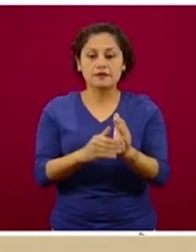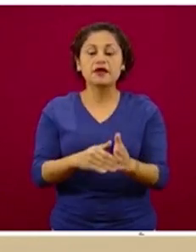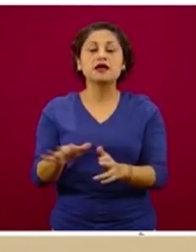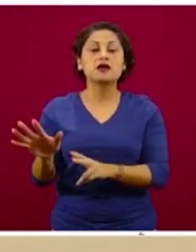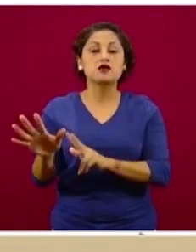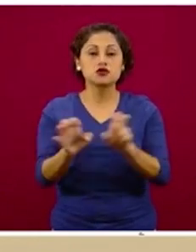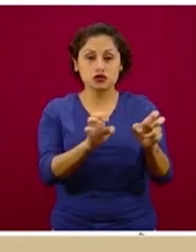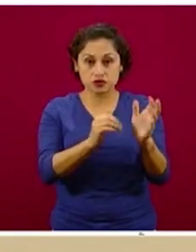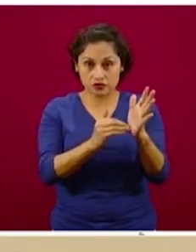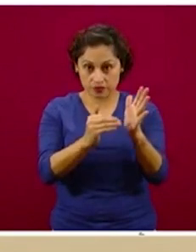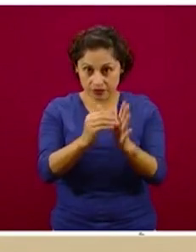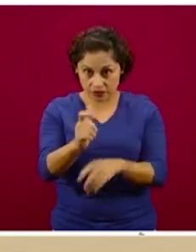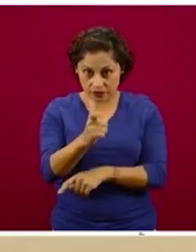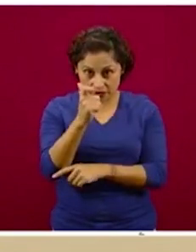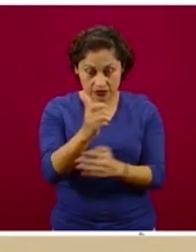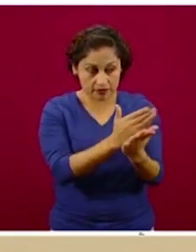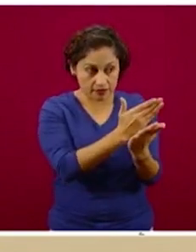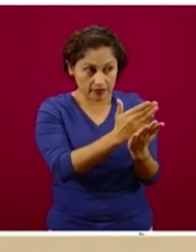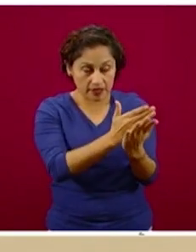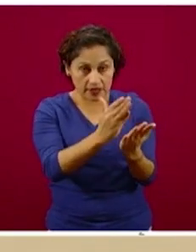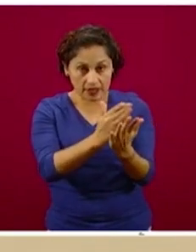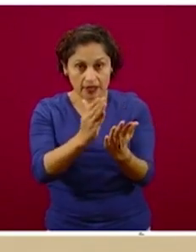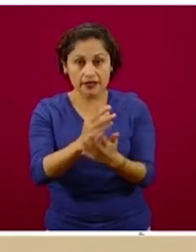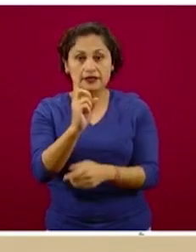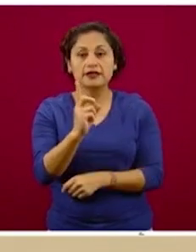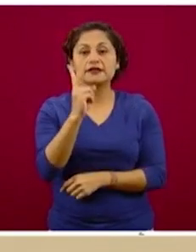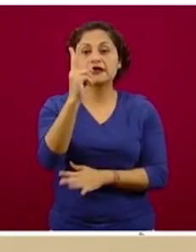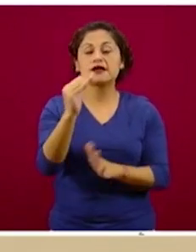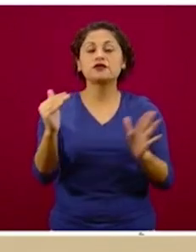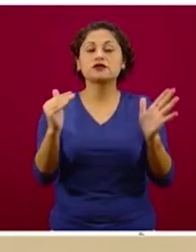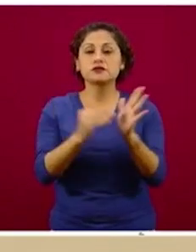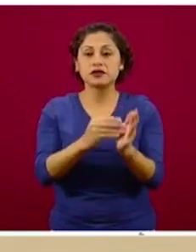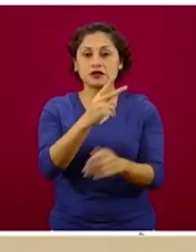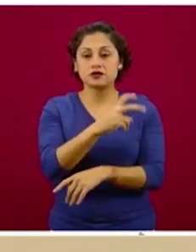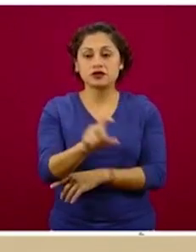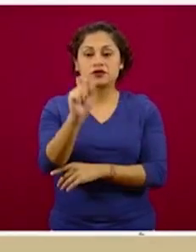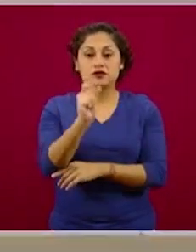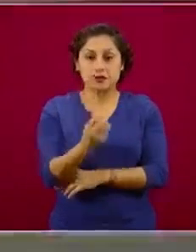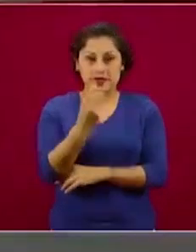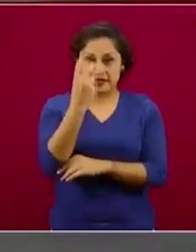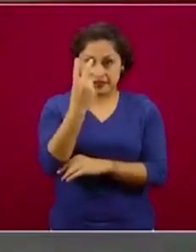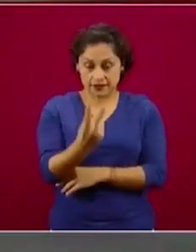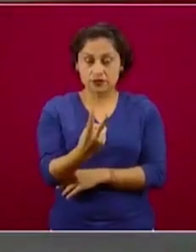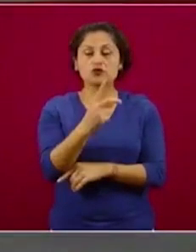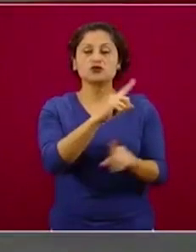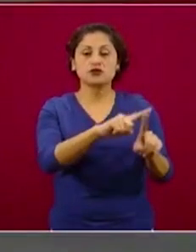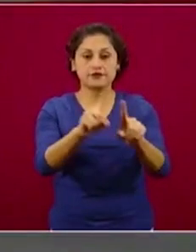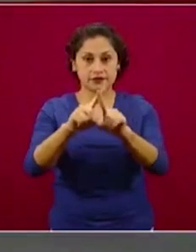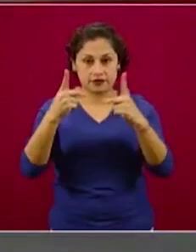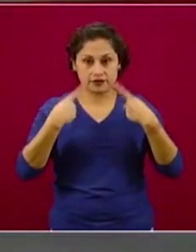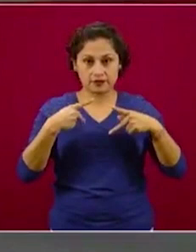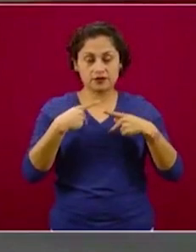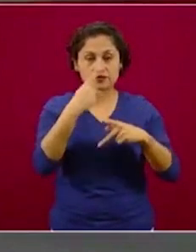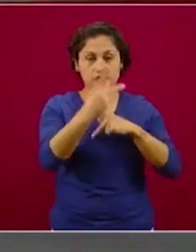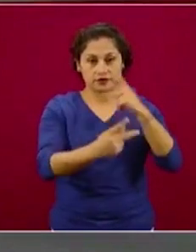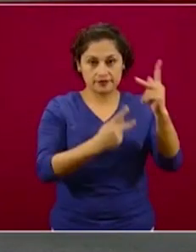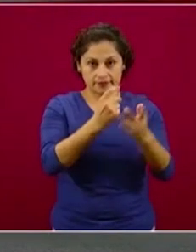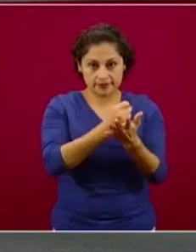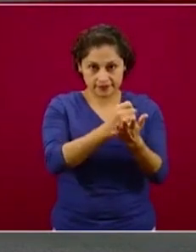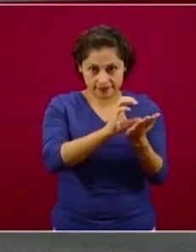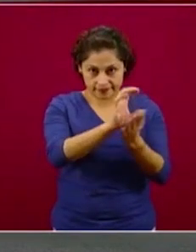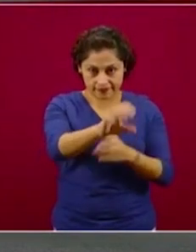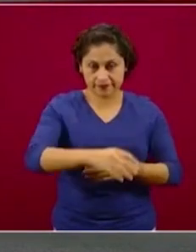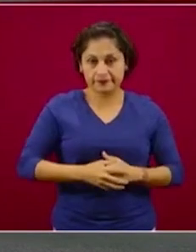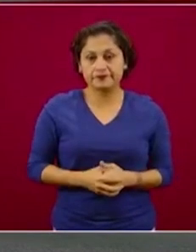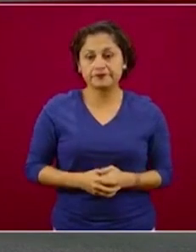pesos divididos en 32 mil 222 préstamos. La siguiente lámina, por favor.